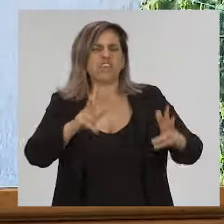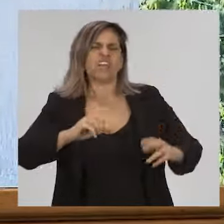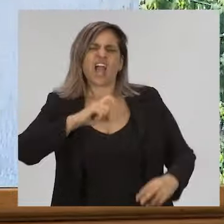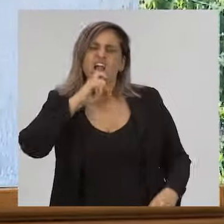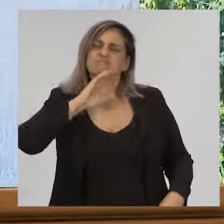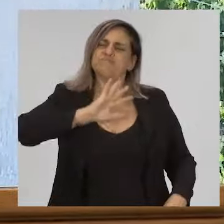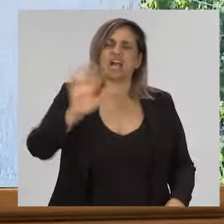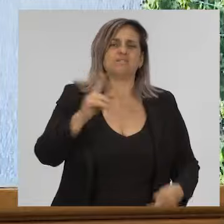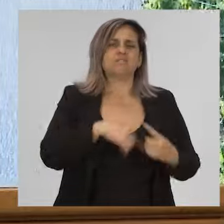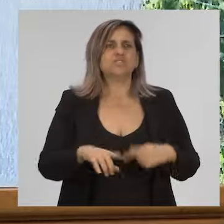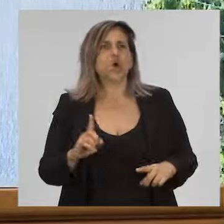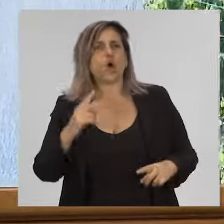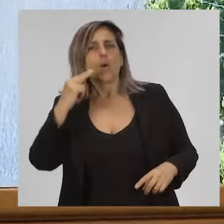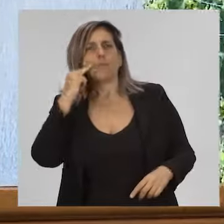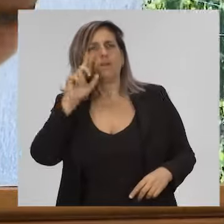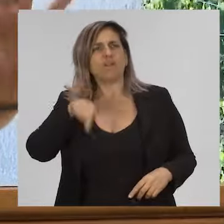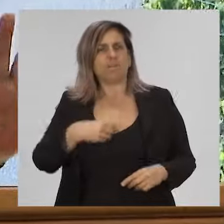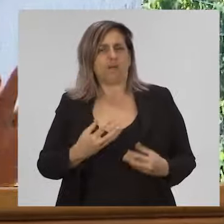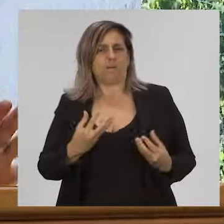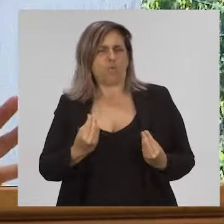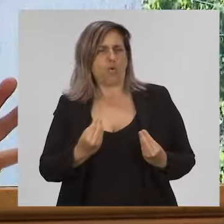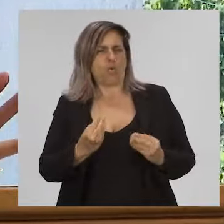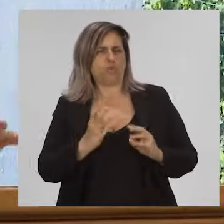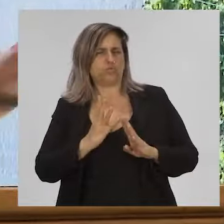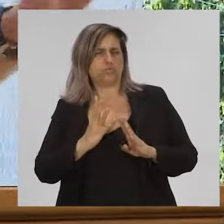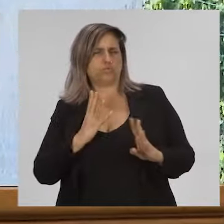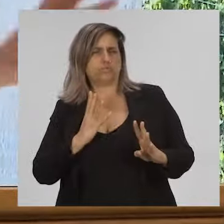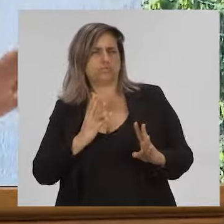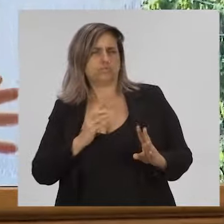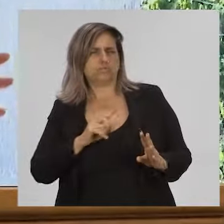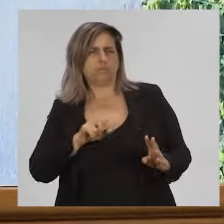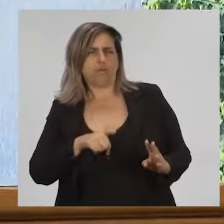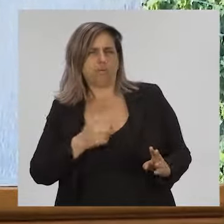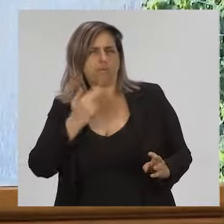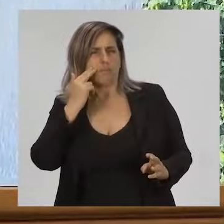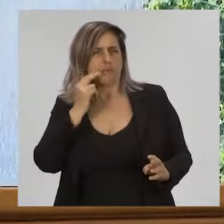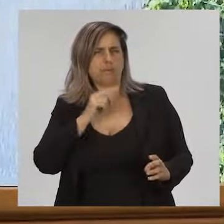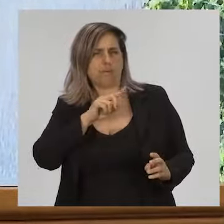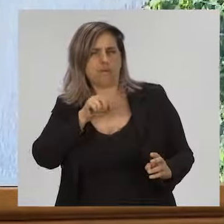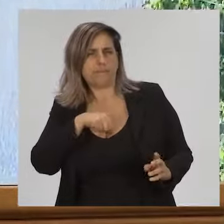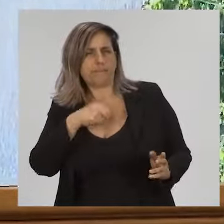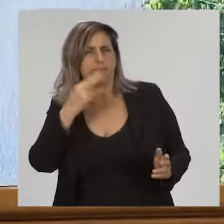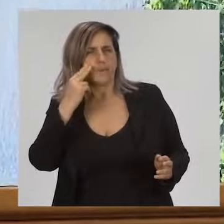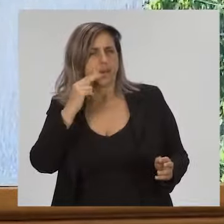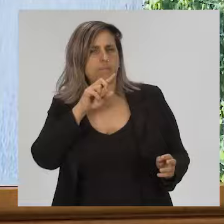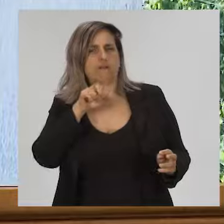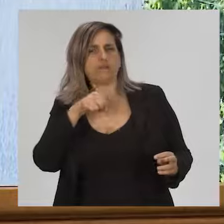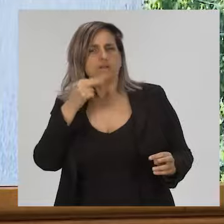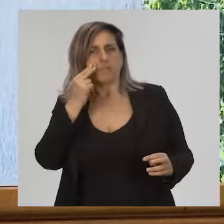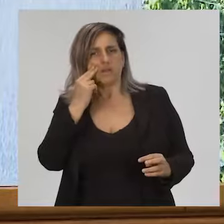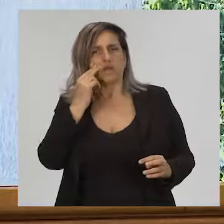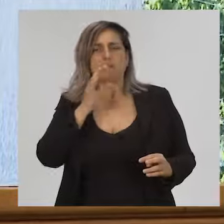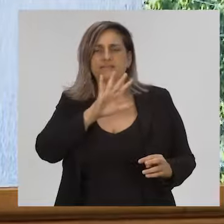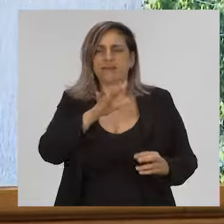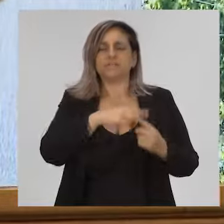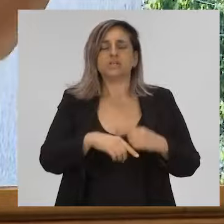espera. Los problemas se me ponen en fila. No me vengan todos juntos porque no puedo. Y el más importante primero